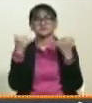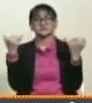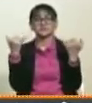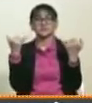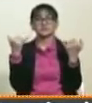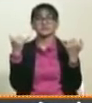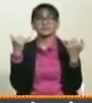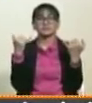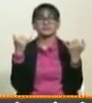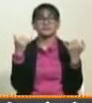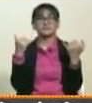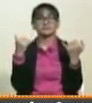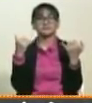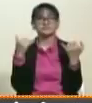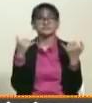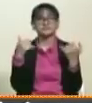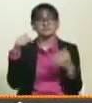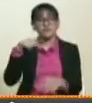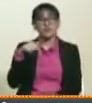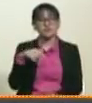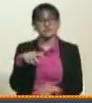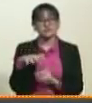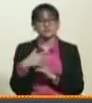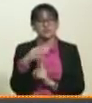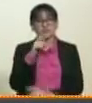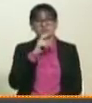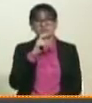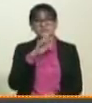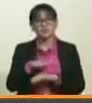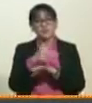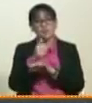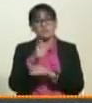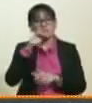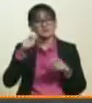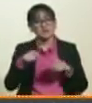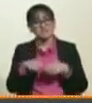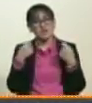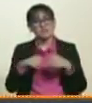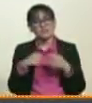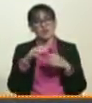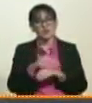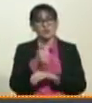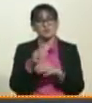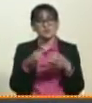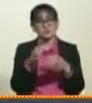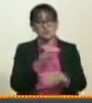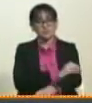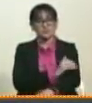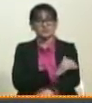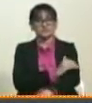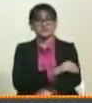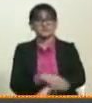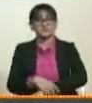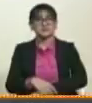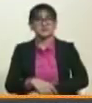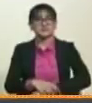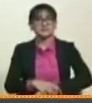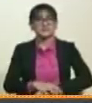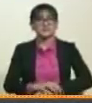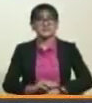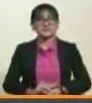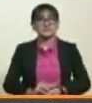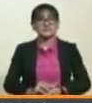cierto está precario difícil en estos momentos debido al sabotaje pero entonces se ponen a agua limpiar y